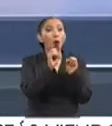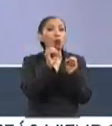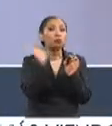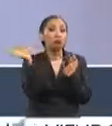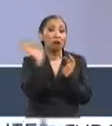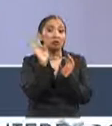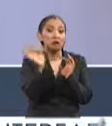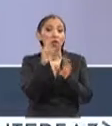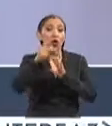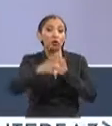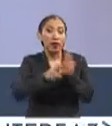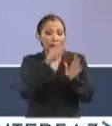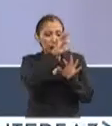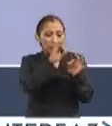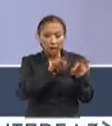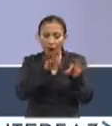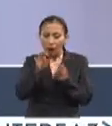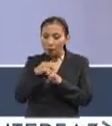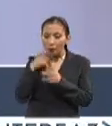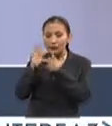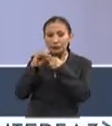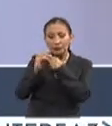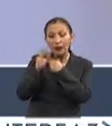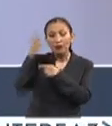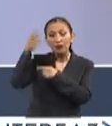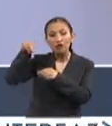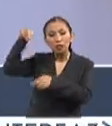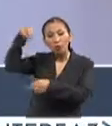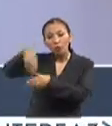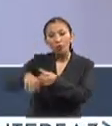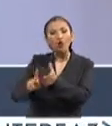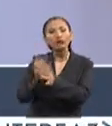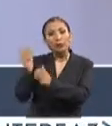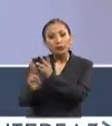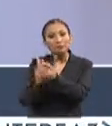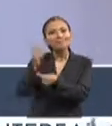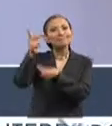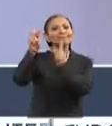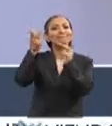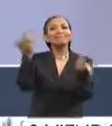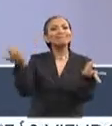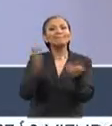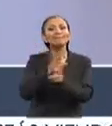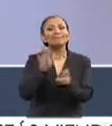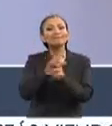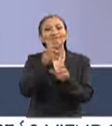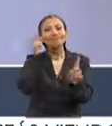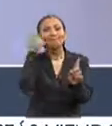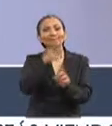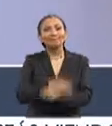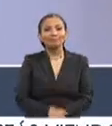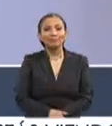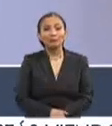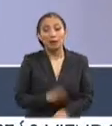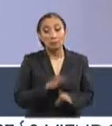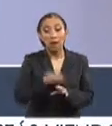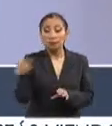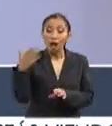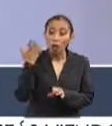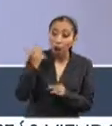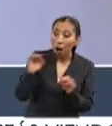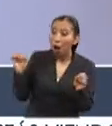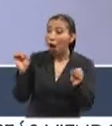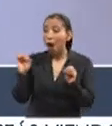es la reinserción o el trabajo de esas semillas para que en un momento dado vuelva a darse este tipo de plantas, sobre todo las que ya no se